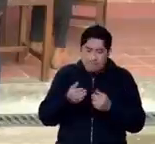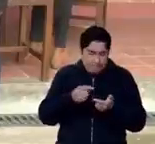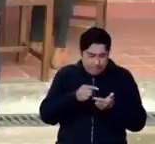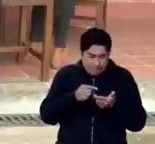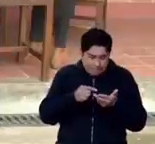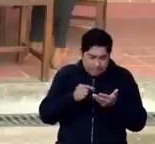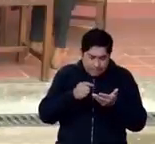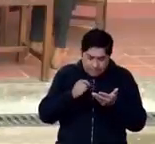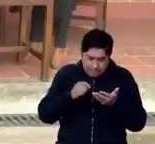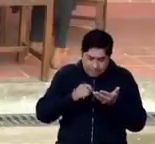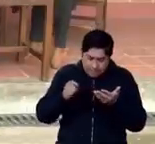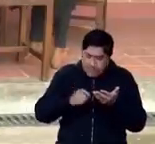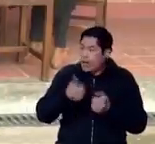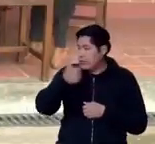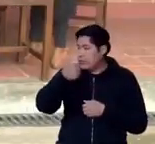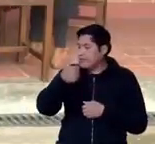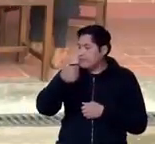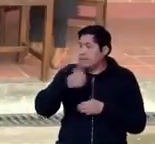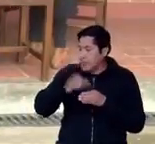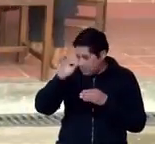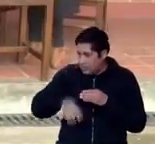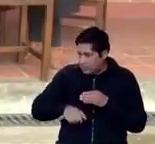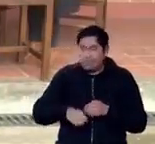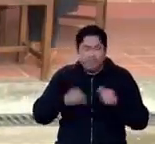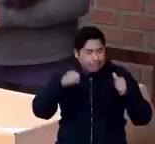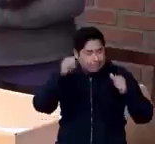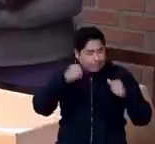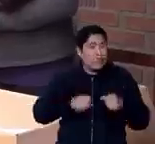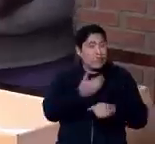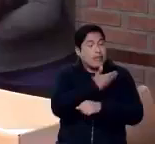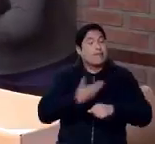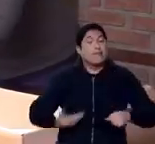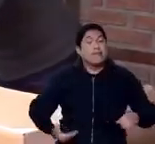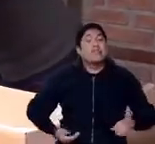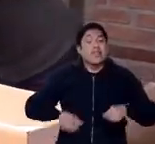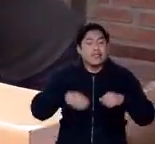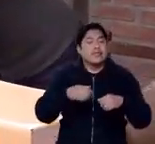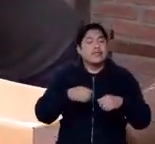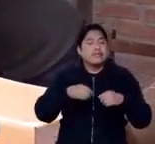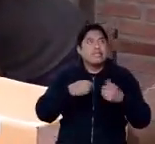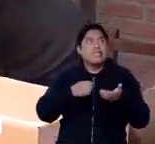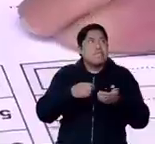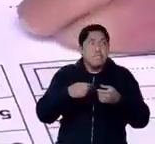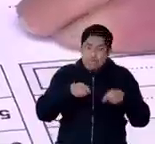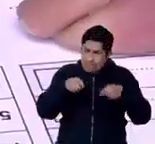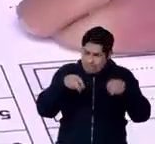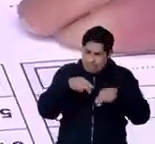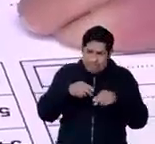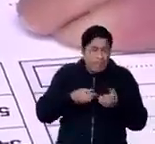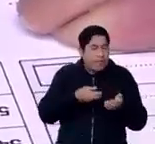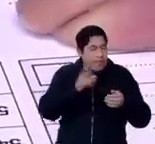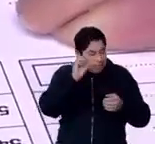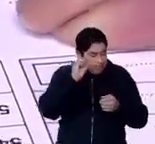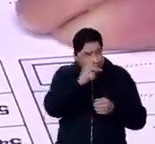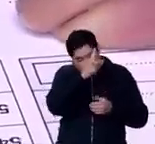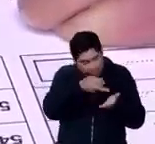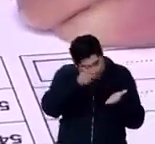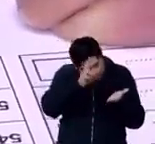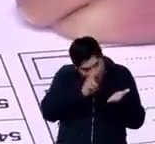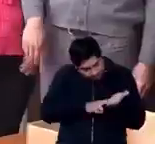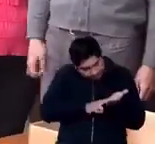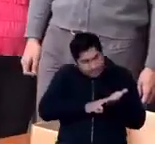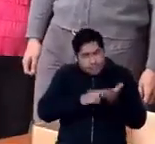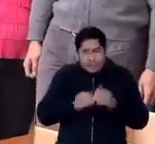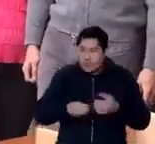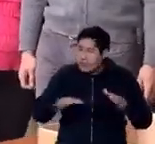revisado y verificado que los materiales y útiles electorales están completos, el presidente de la mesa de sufragio firmará el recibo de recepción de la maleta